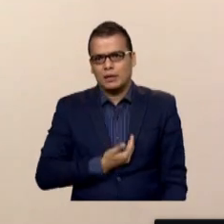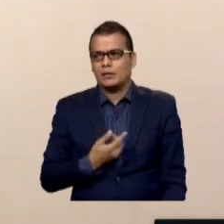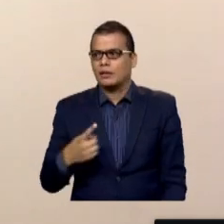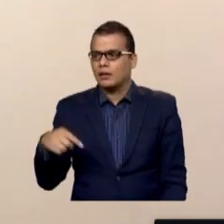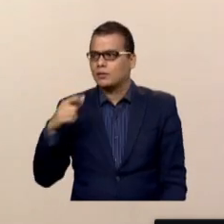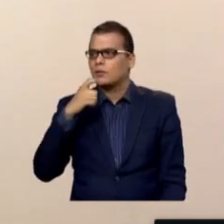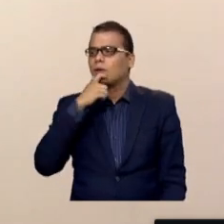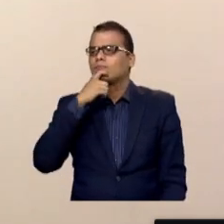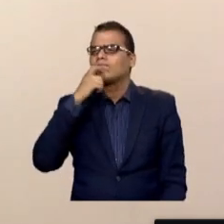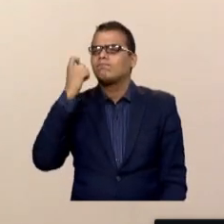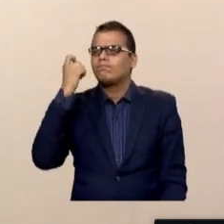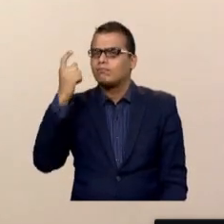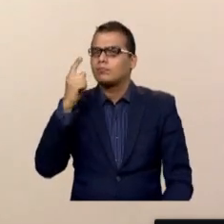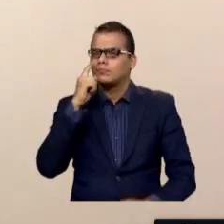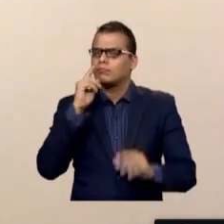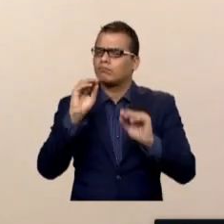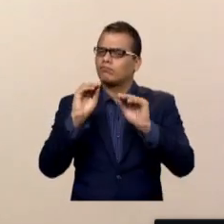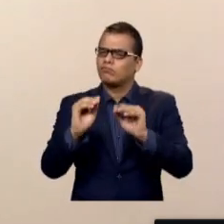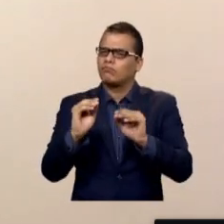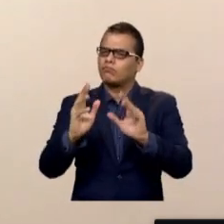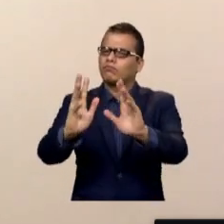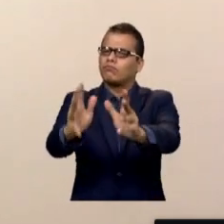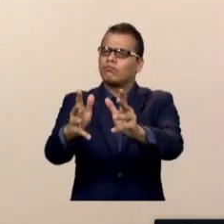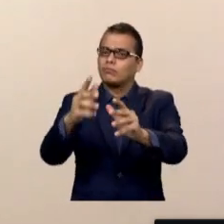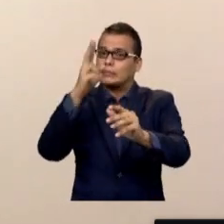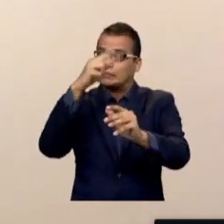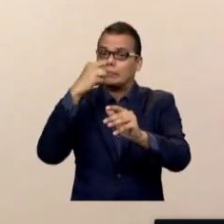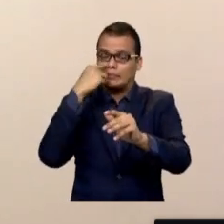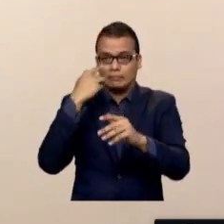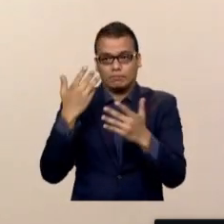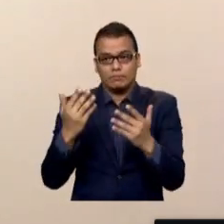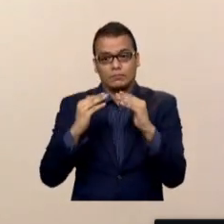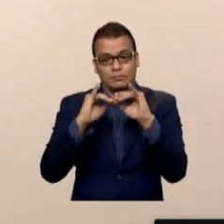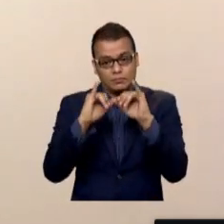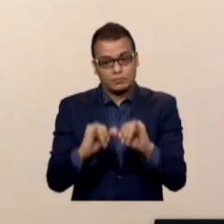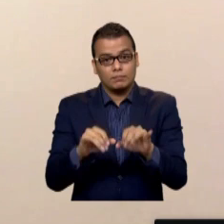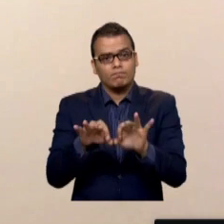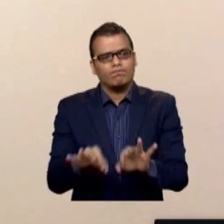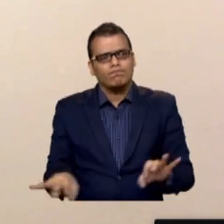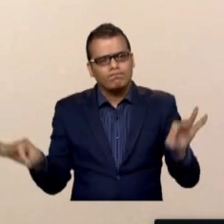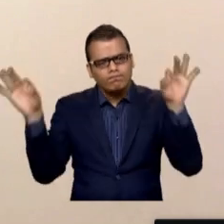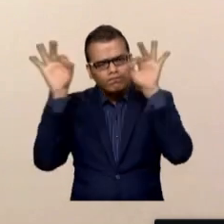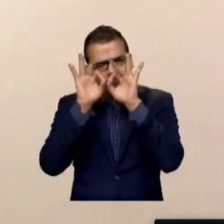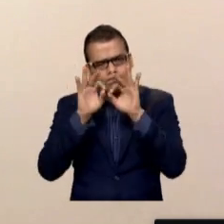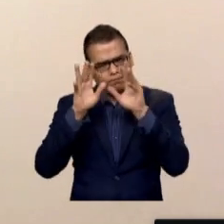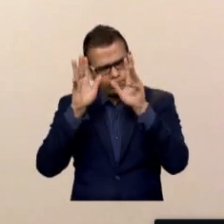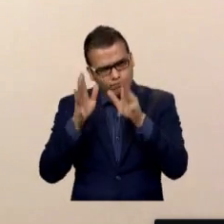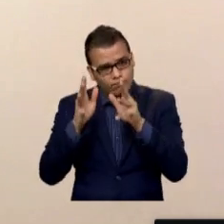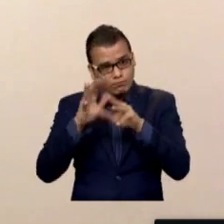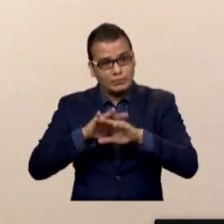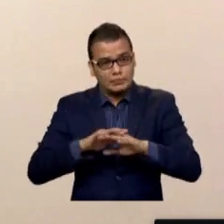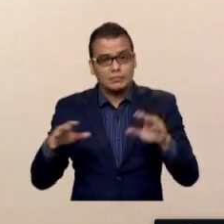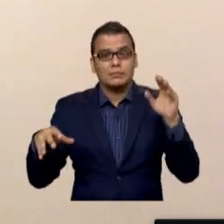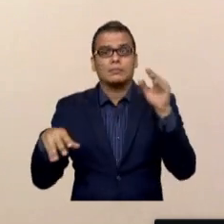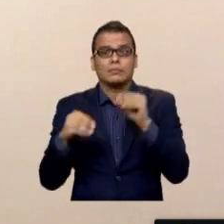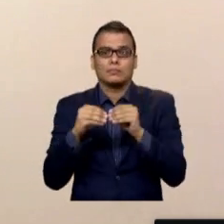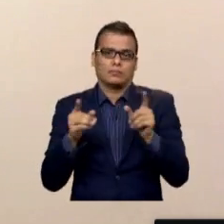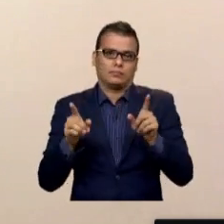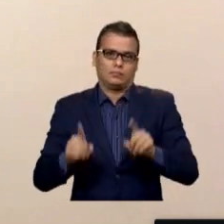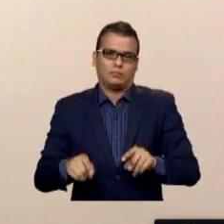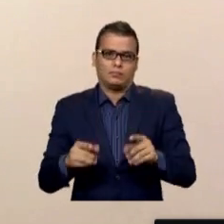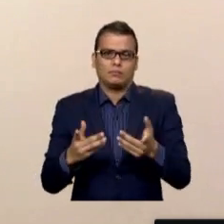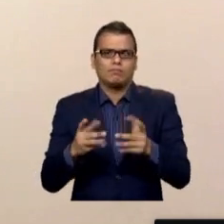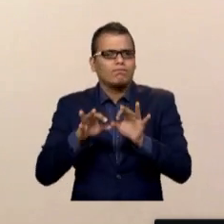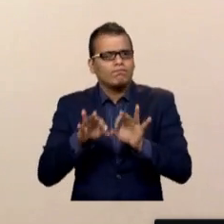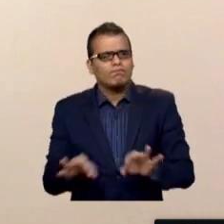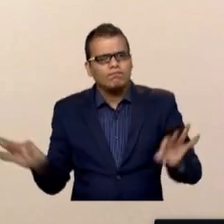de entender y de transmitir a sus hijos la importancia de la cuarentena. También importantísimo de evitar